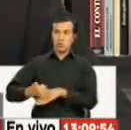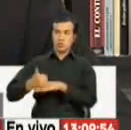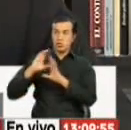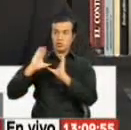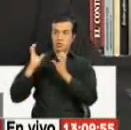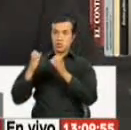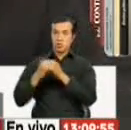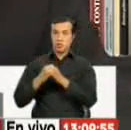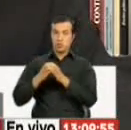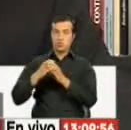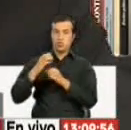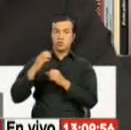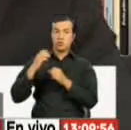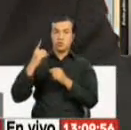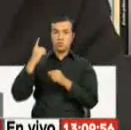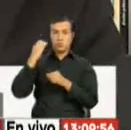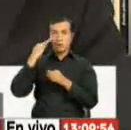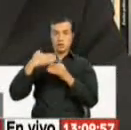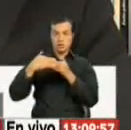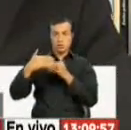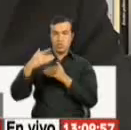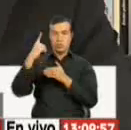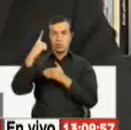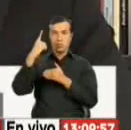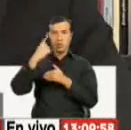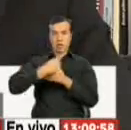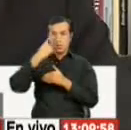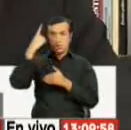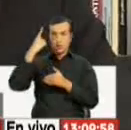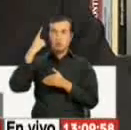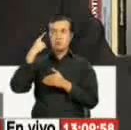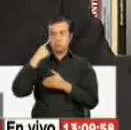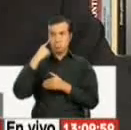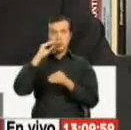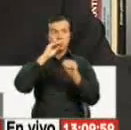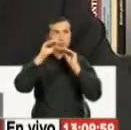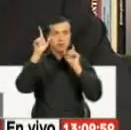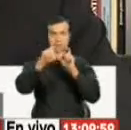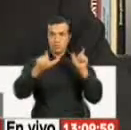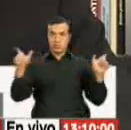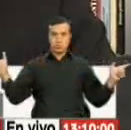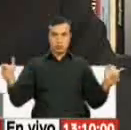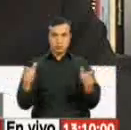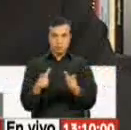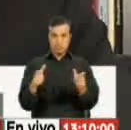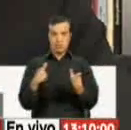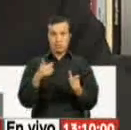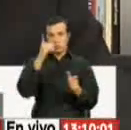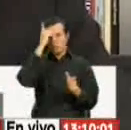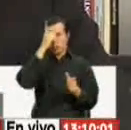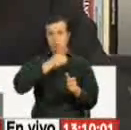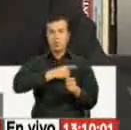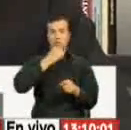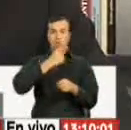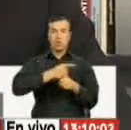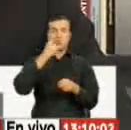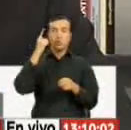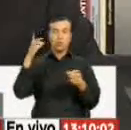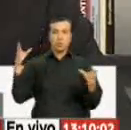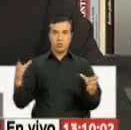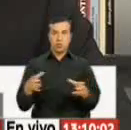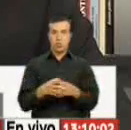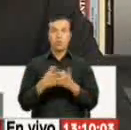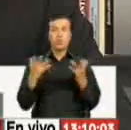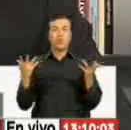funcional corre dos plazos uno de 24 horas para que se convoque el pleno para decidir y otro de 48 horas